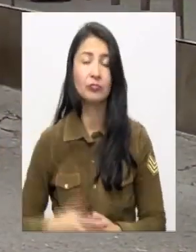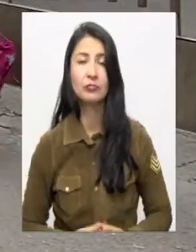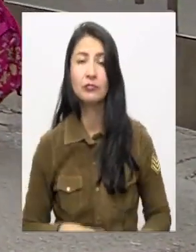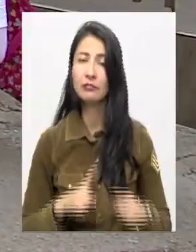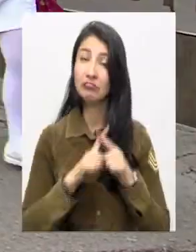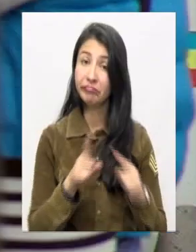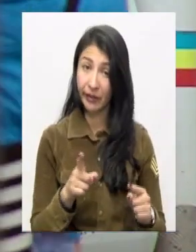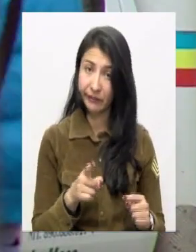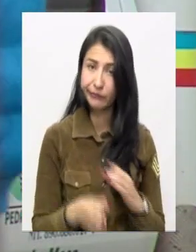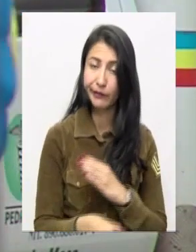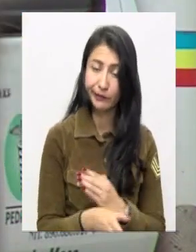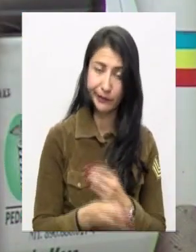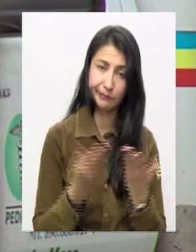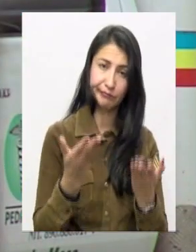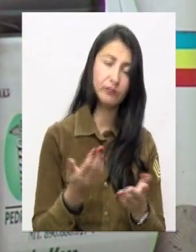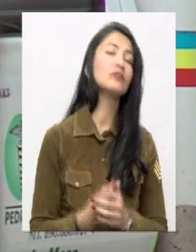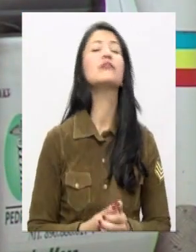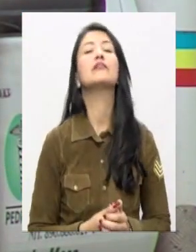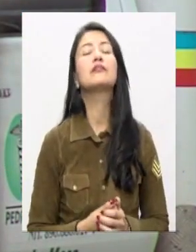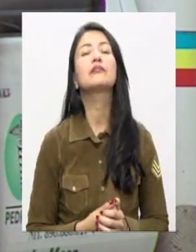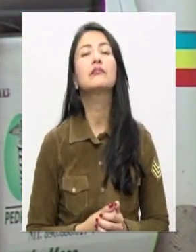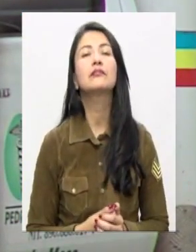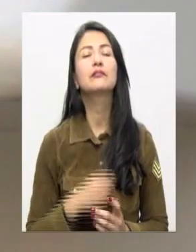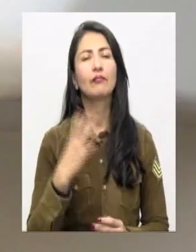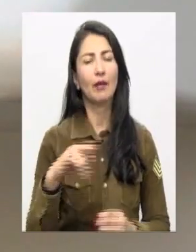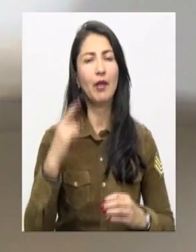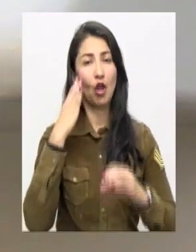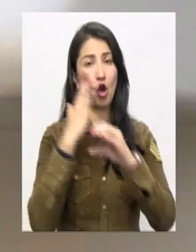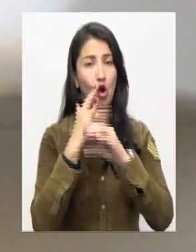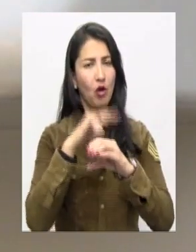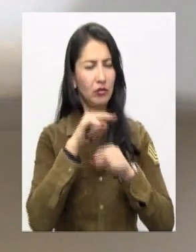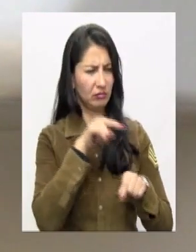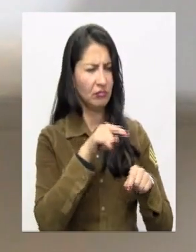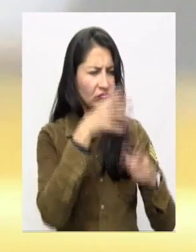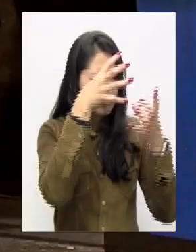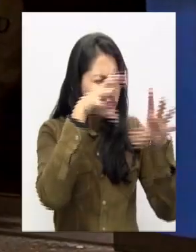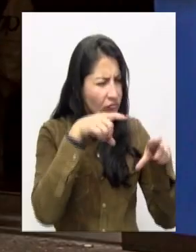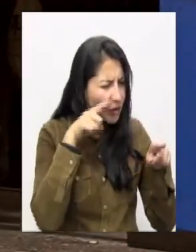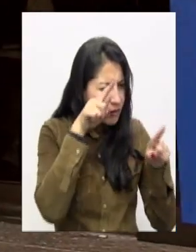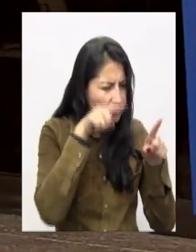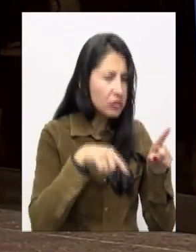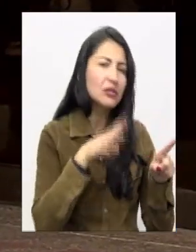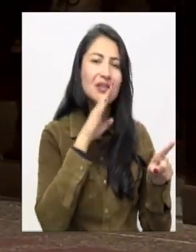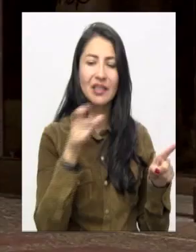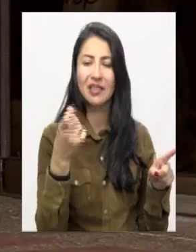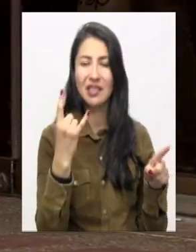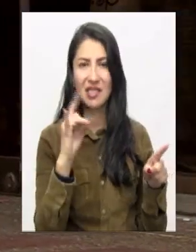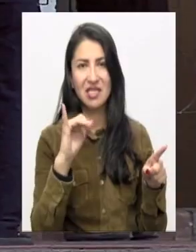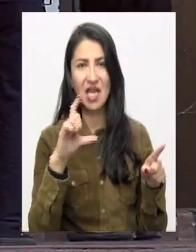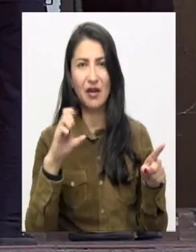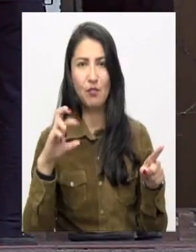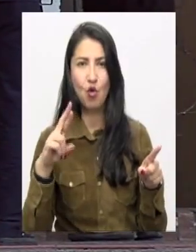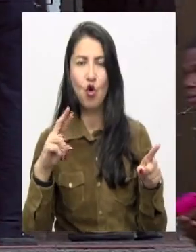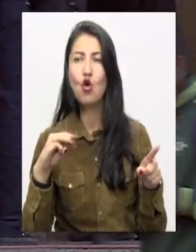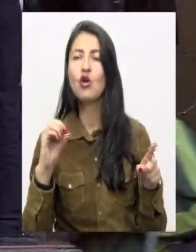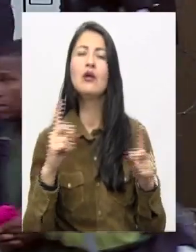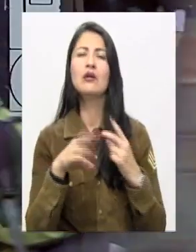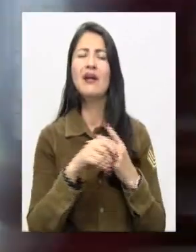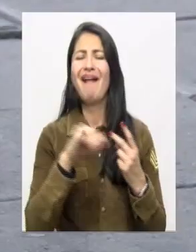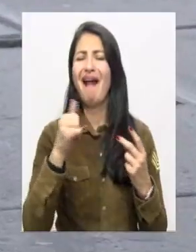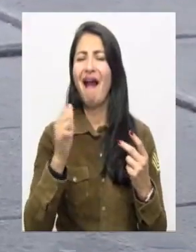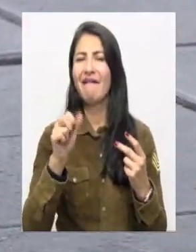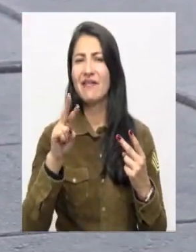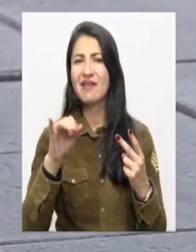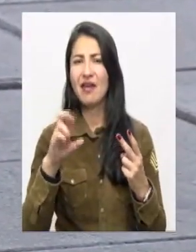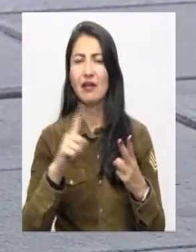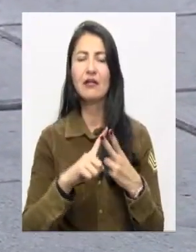tema no termina ahí. La Contraloría General también determinó un hallazgo fiscal contra Guillermo Grosso Sandoval, Javier Andrés Correa